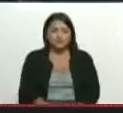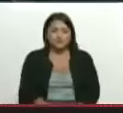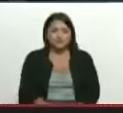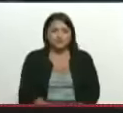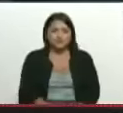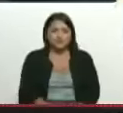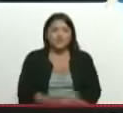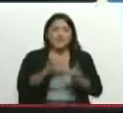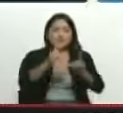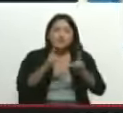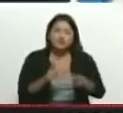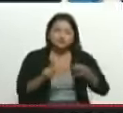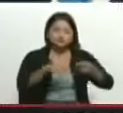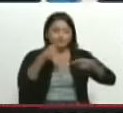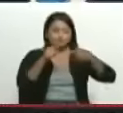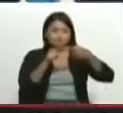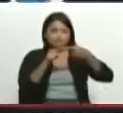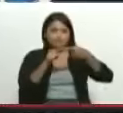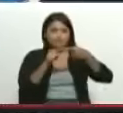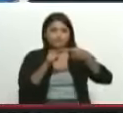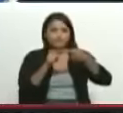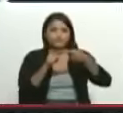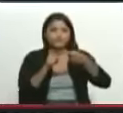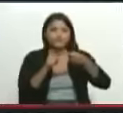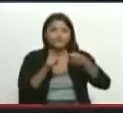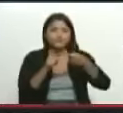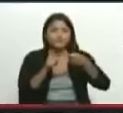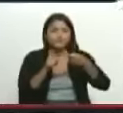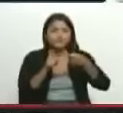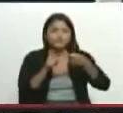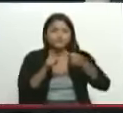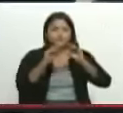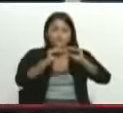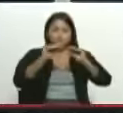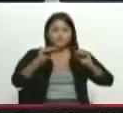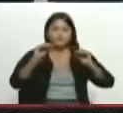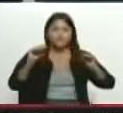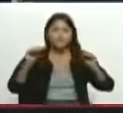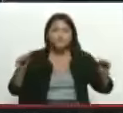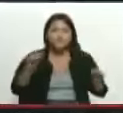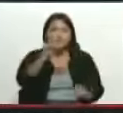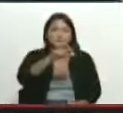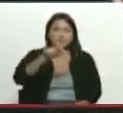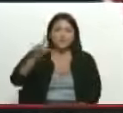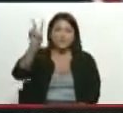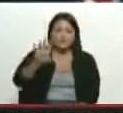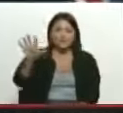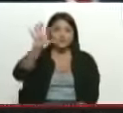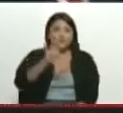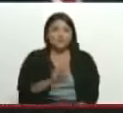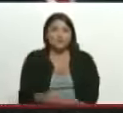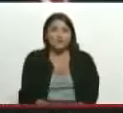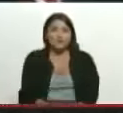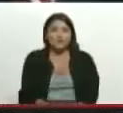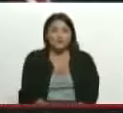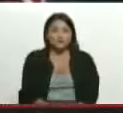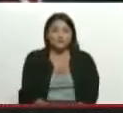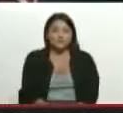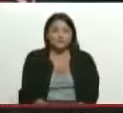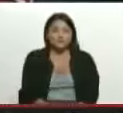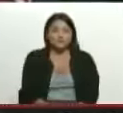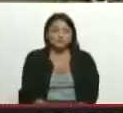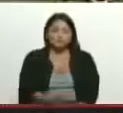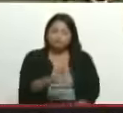Resuelve, primero, dar a conocer a las venezolanas y los venezolanos en quienes reside